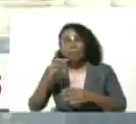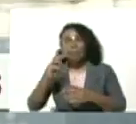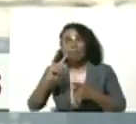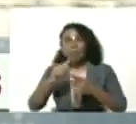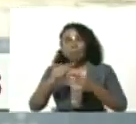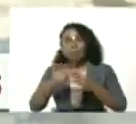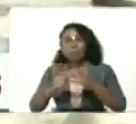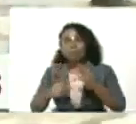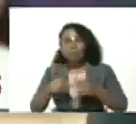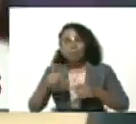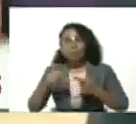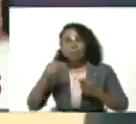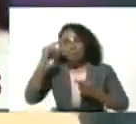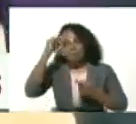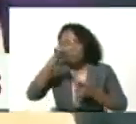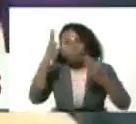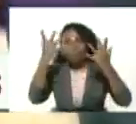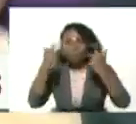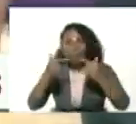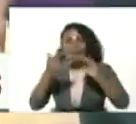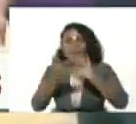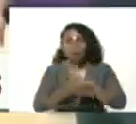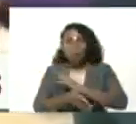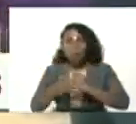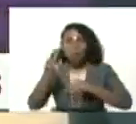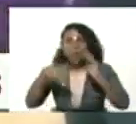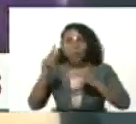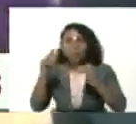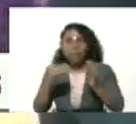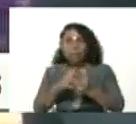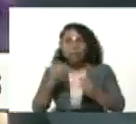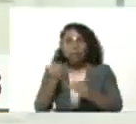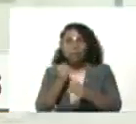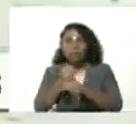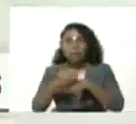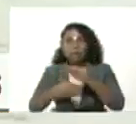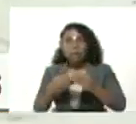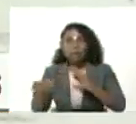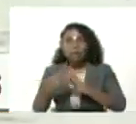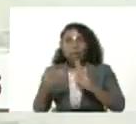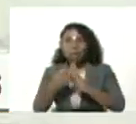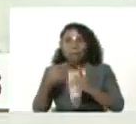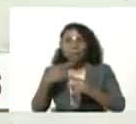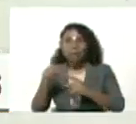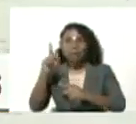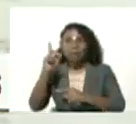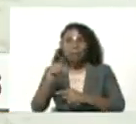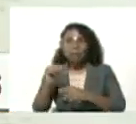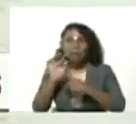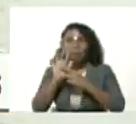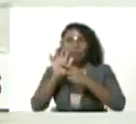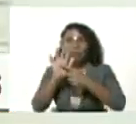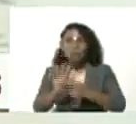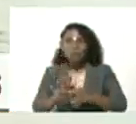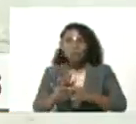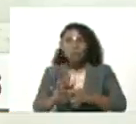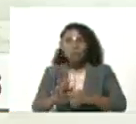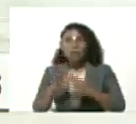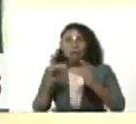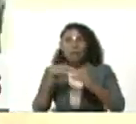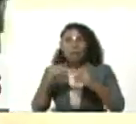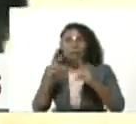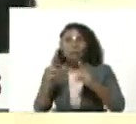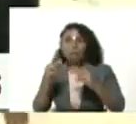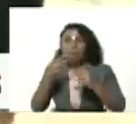ganadero. Estamos hablando de más de 12.000 hectáreas, hermano presidente, que fueron afectadas. Pero ahí está también la representación de la banca pública, como